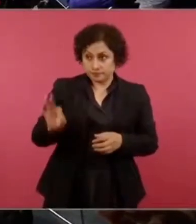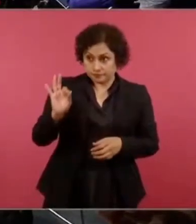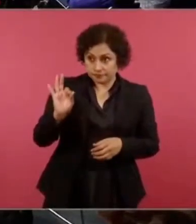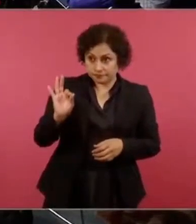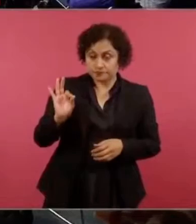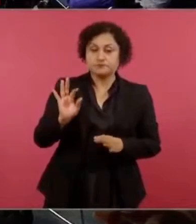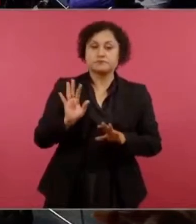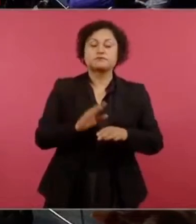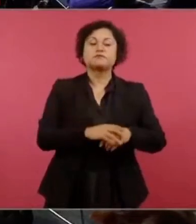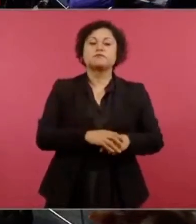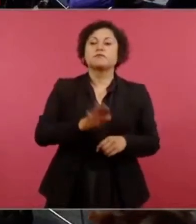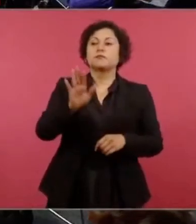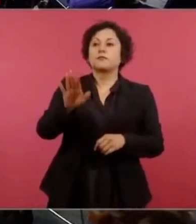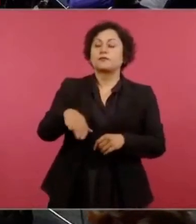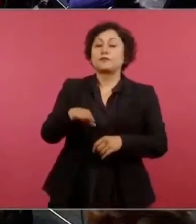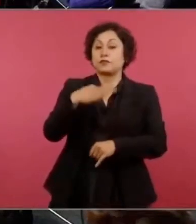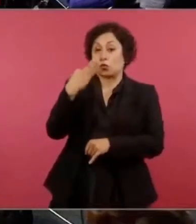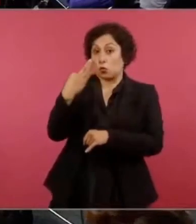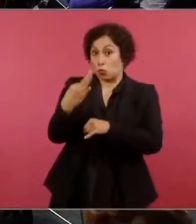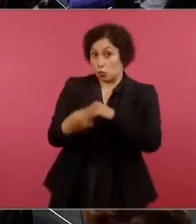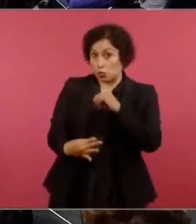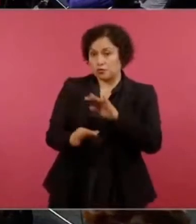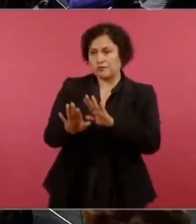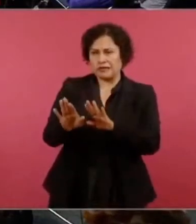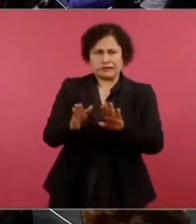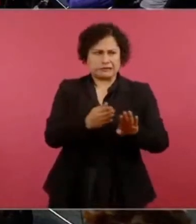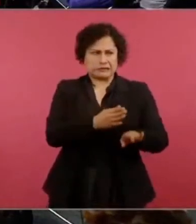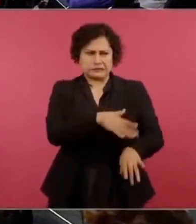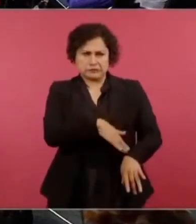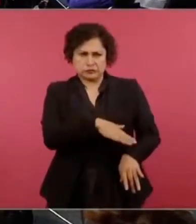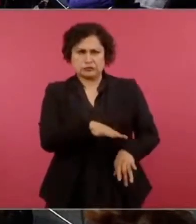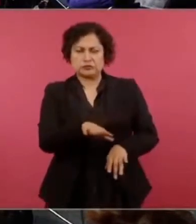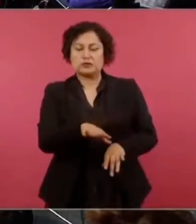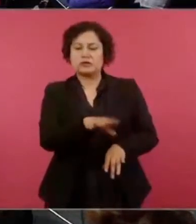Para cerrar el tema, presidente, en lo que encuentran la foto, la encuesta, es grave.